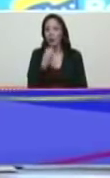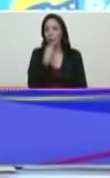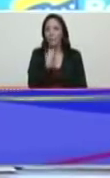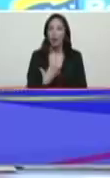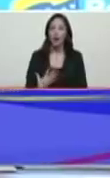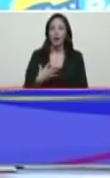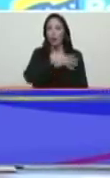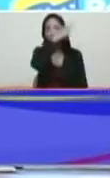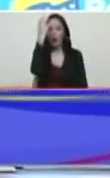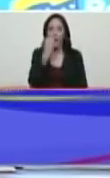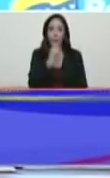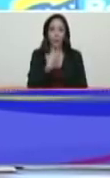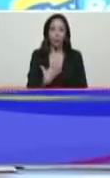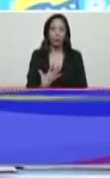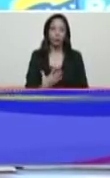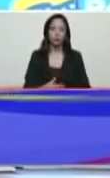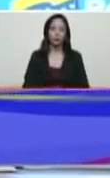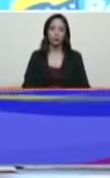hermoso,